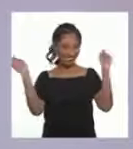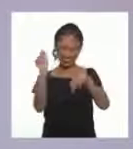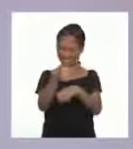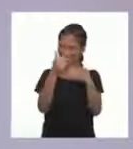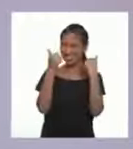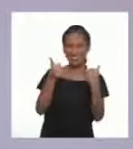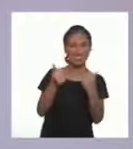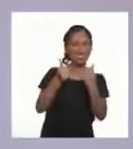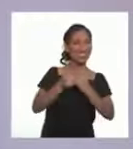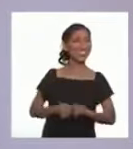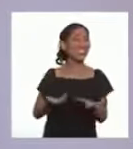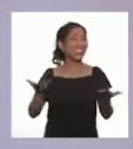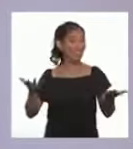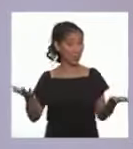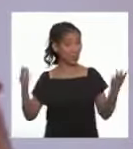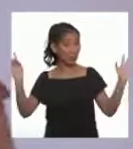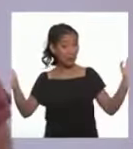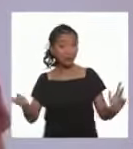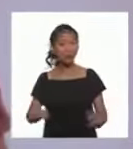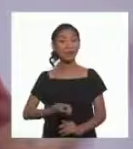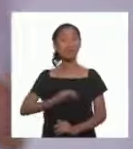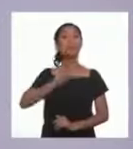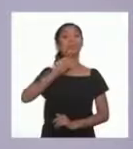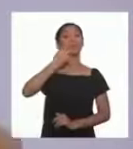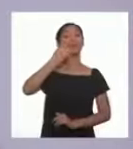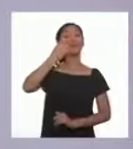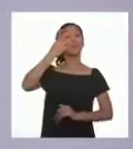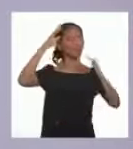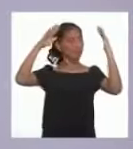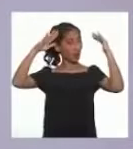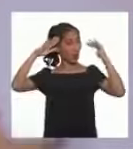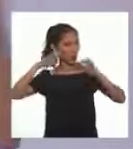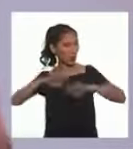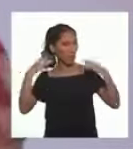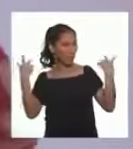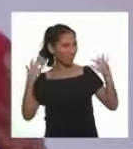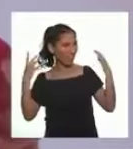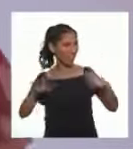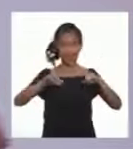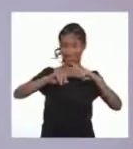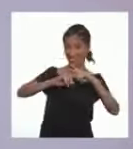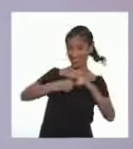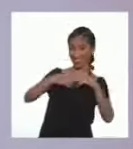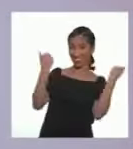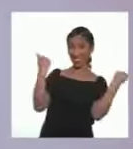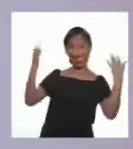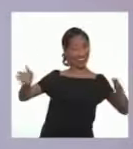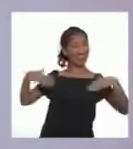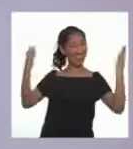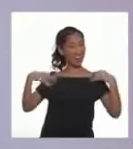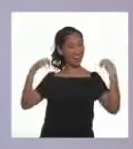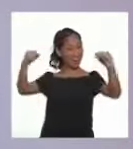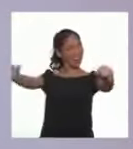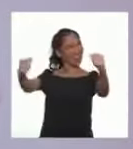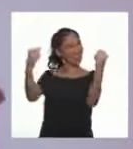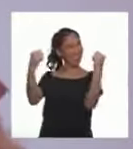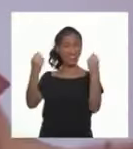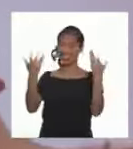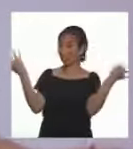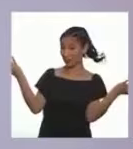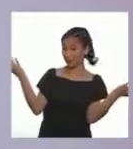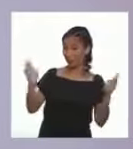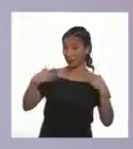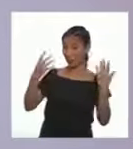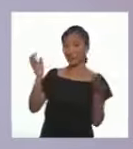¡Bien, niñas y niños! Hemos respirado y así estamos listas y listos para empezar el día con alegría y energía.